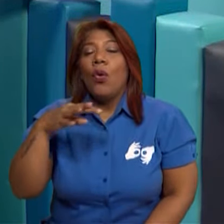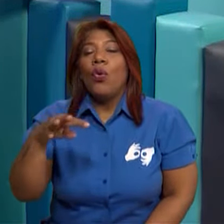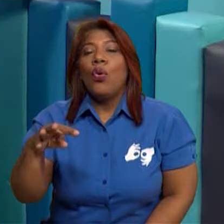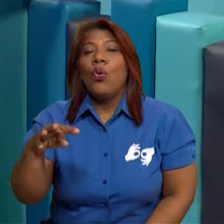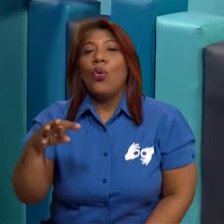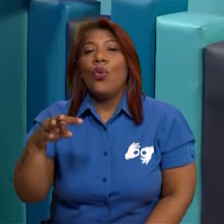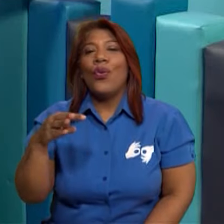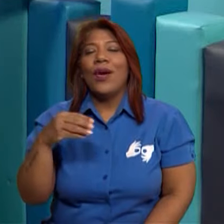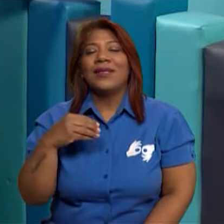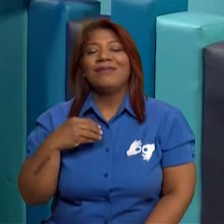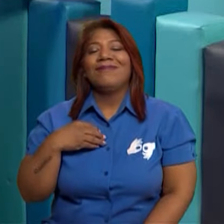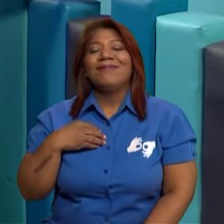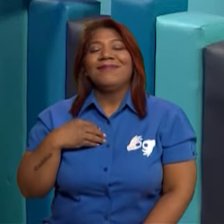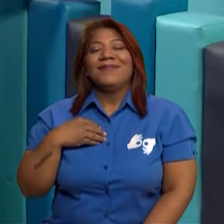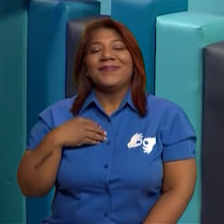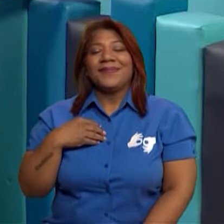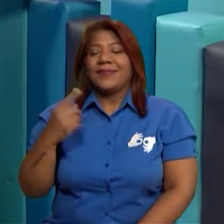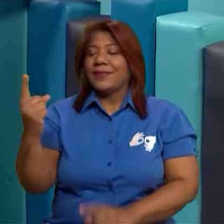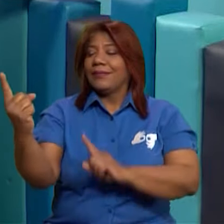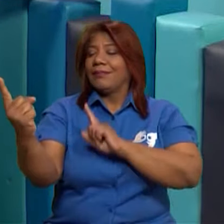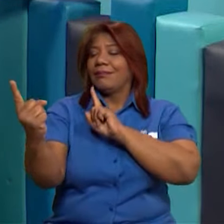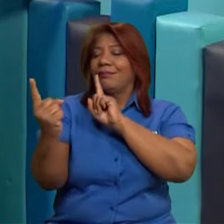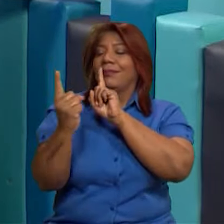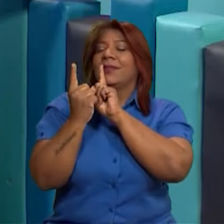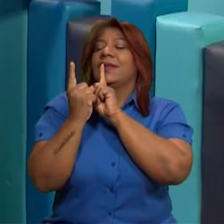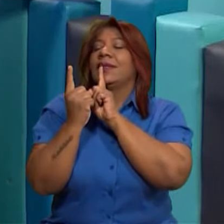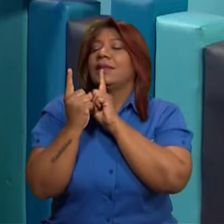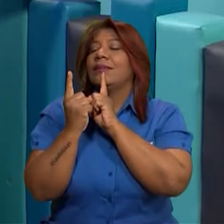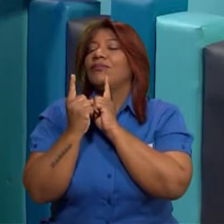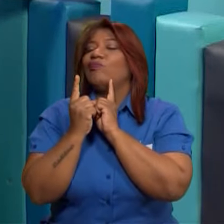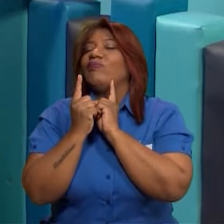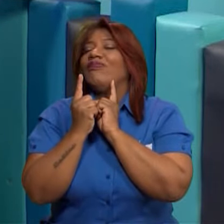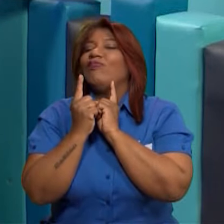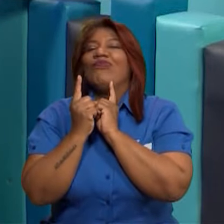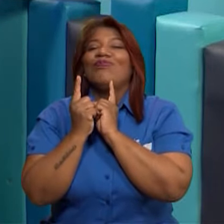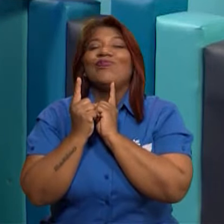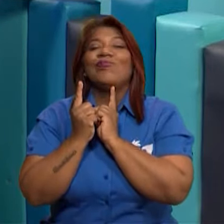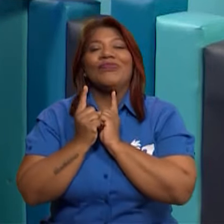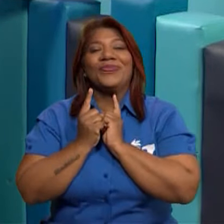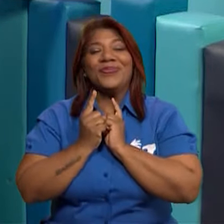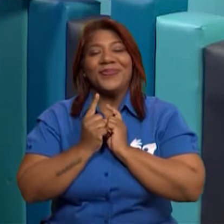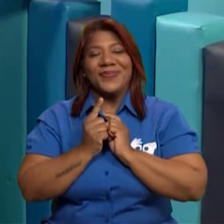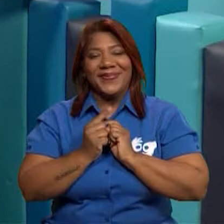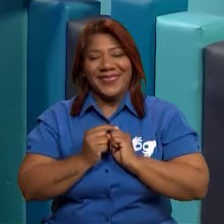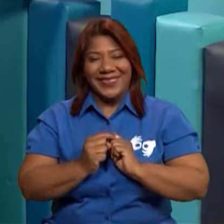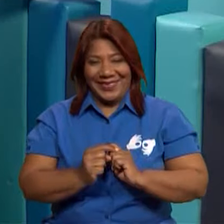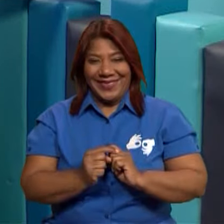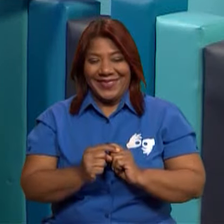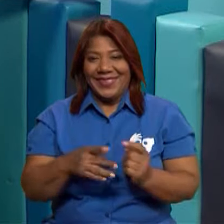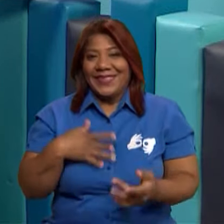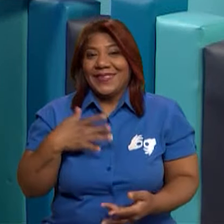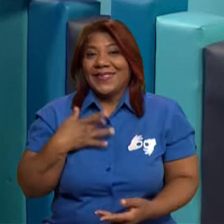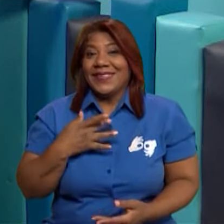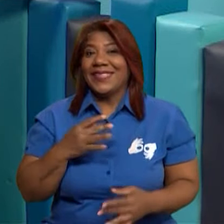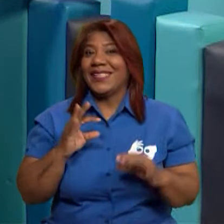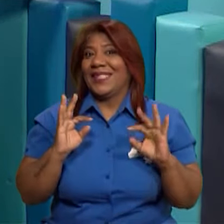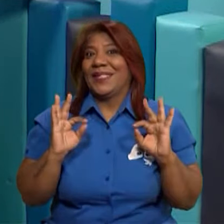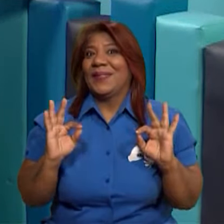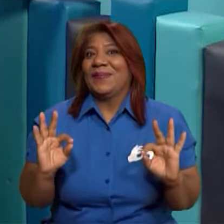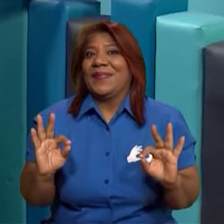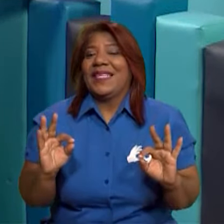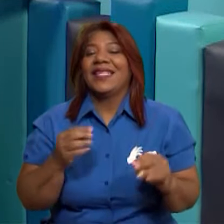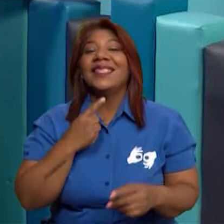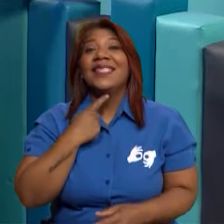dientes. O cuando alguien se acerca y huele bien porque tiene un perfume en su ropa. ¿Cómo tú te sientes? Muy